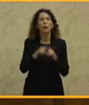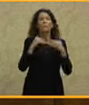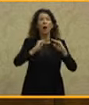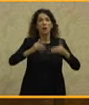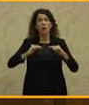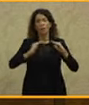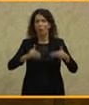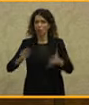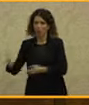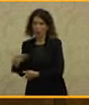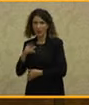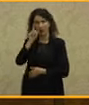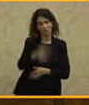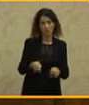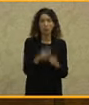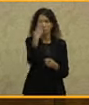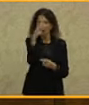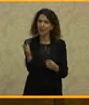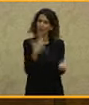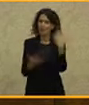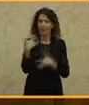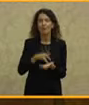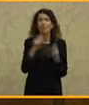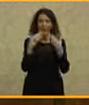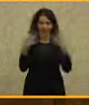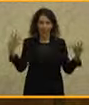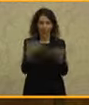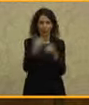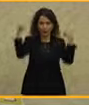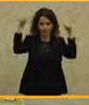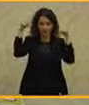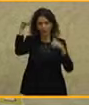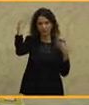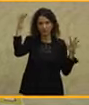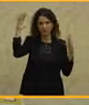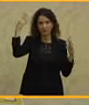luego, eliminar las barreras y quitar las máscaras. Muchísimas gracias a todos. Gracias.